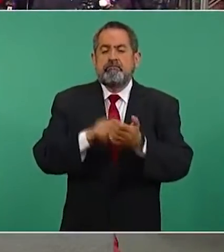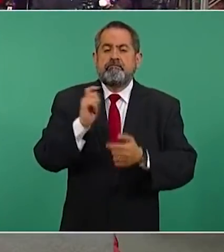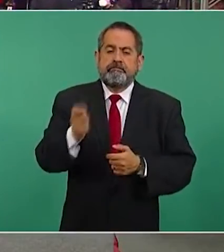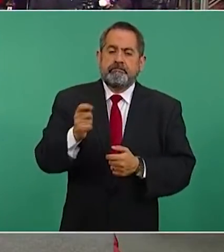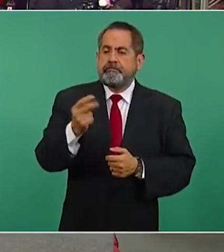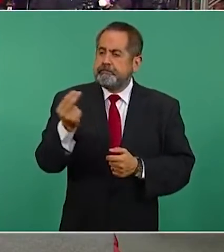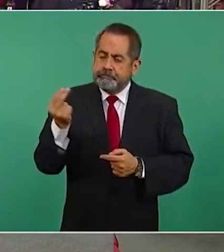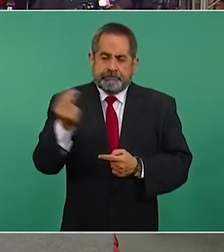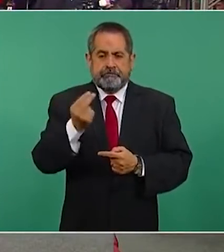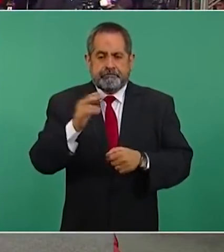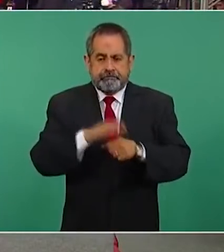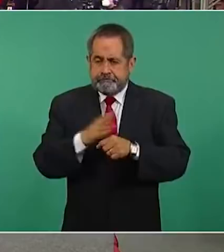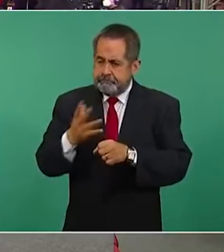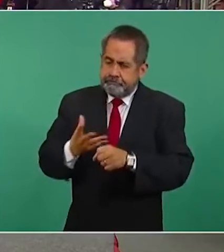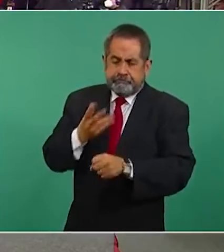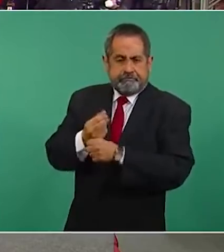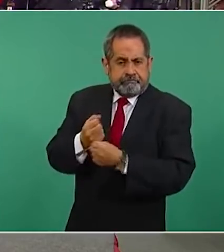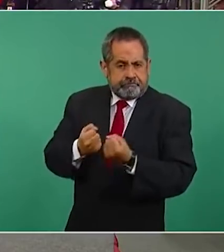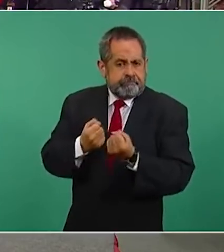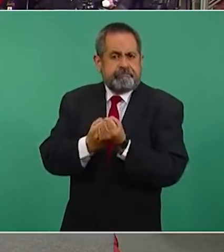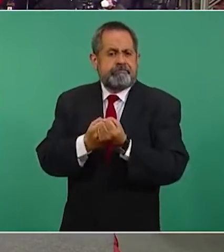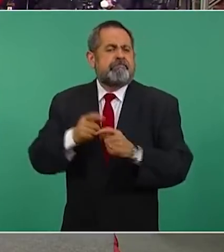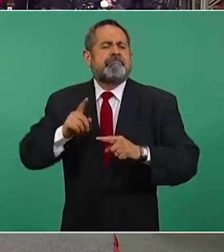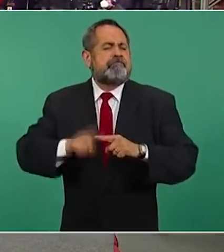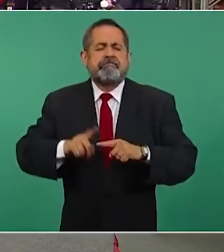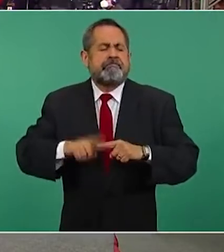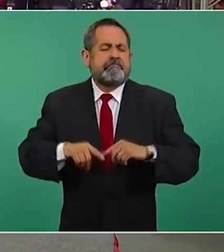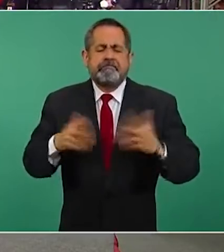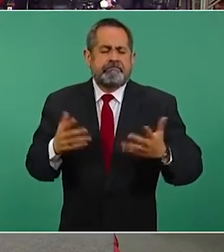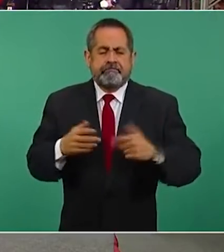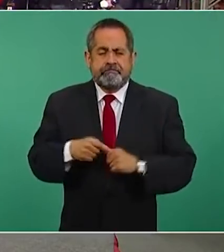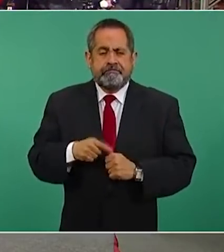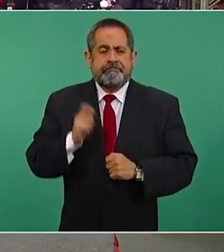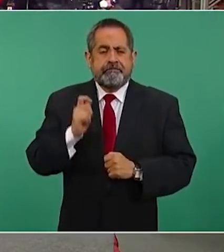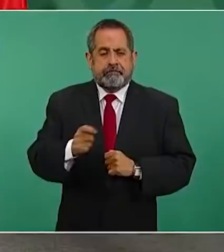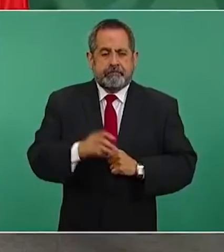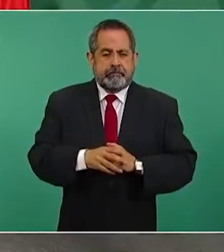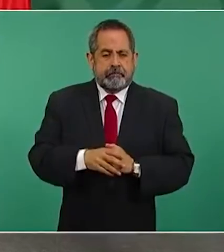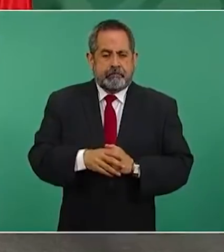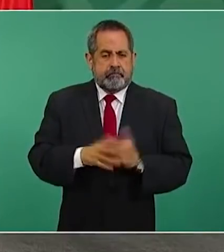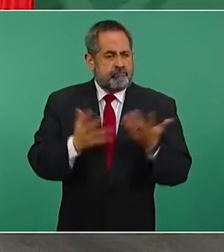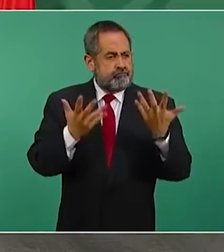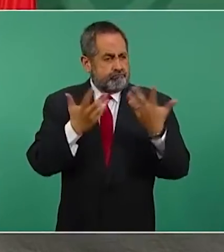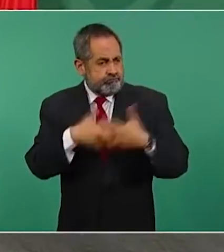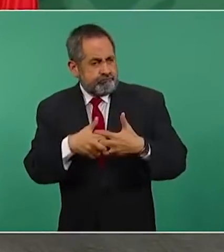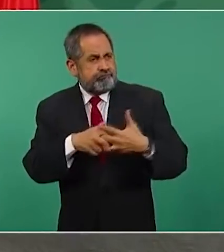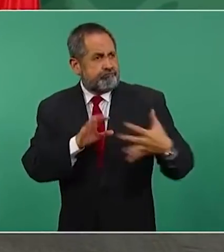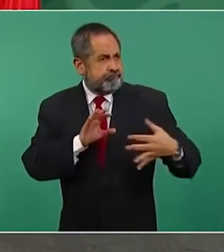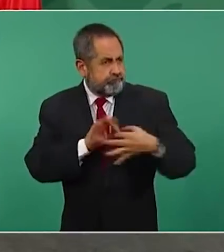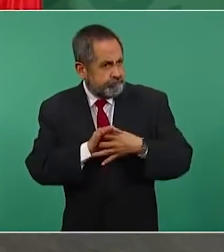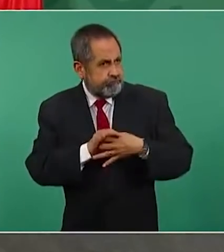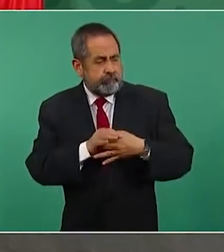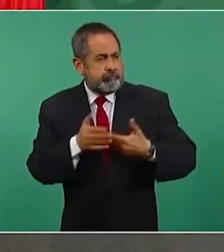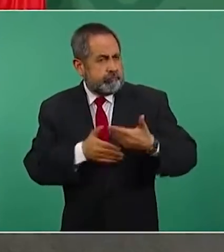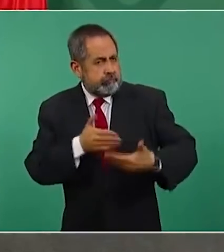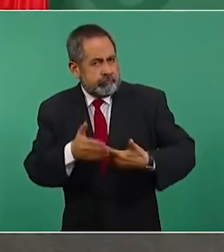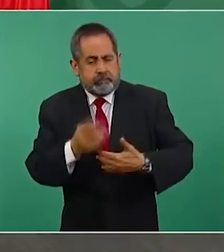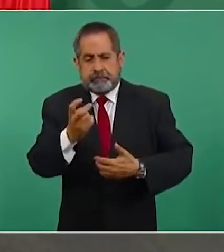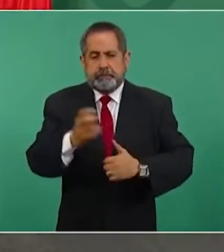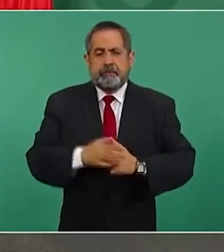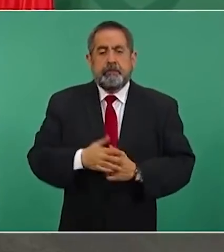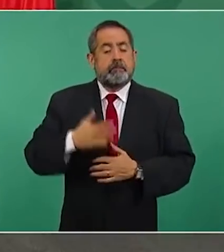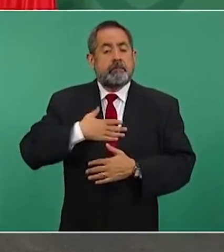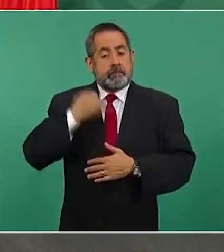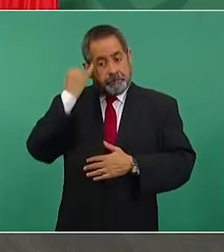de fortalecer la integración en eso se avanzó mucho hizo una